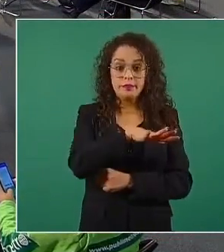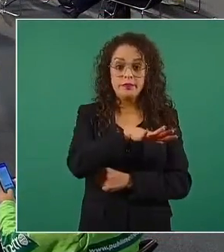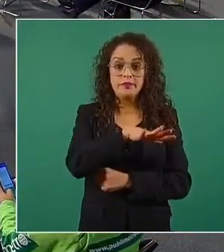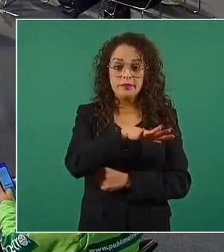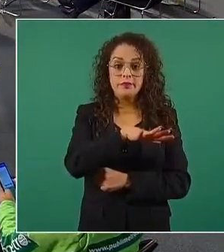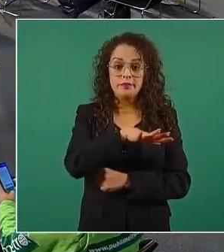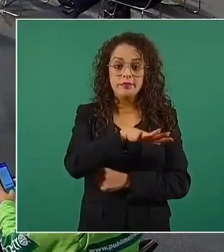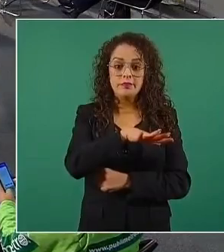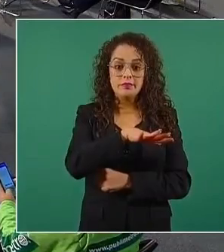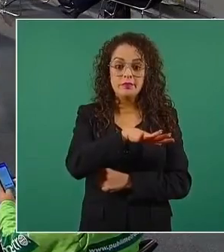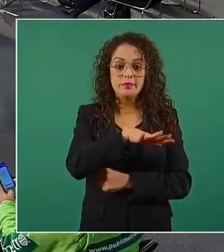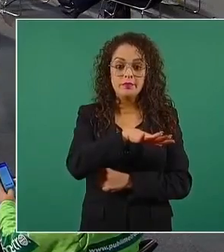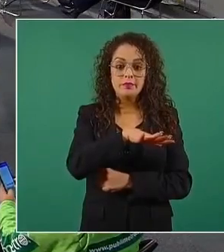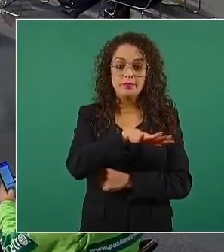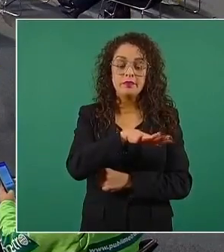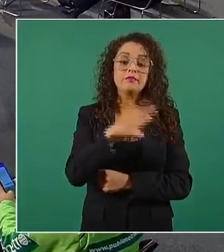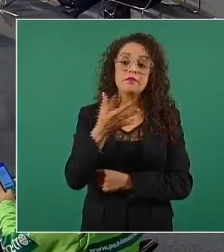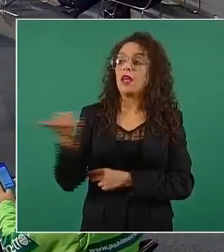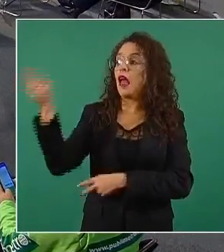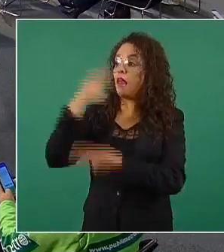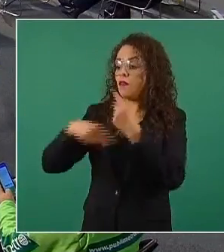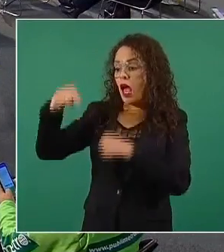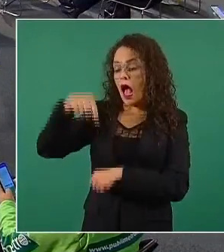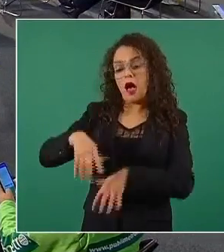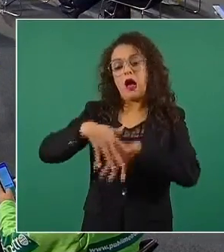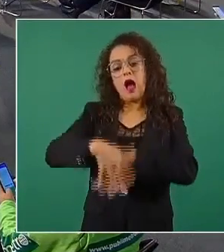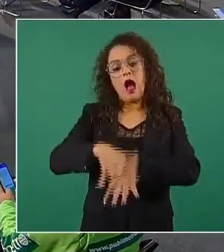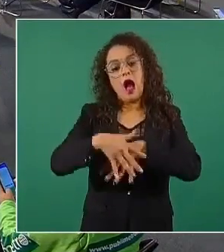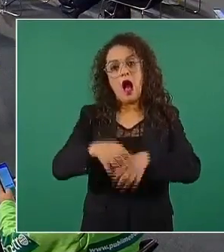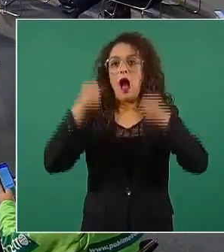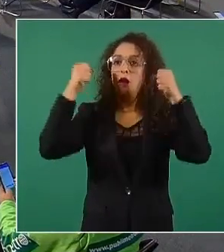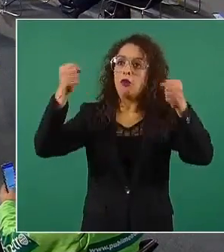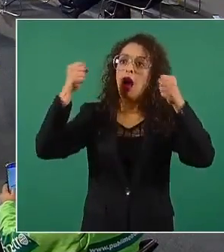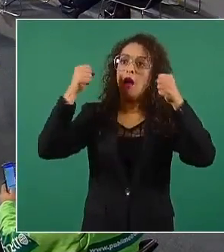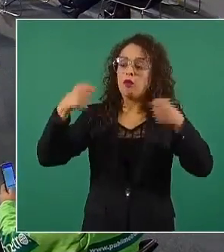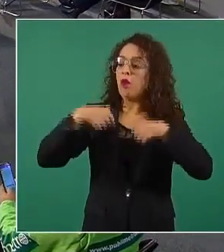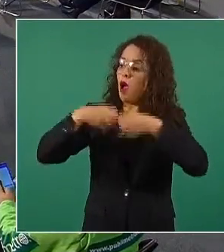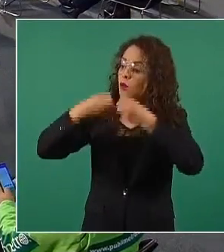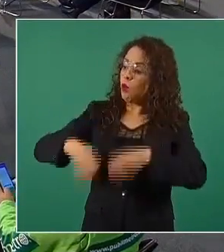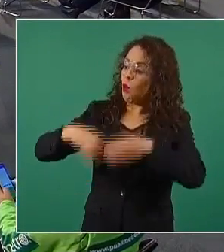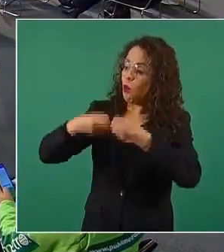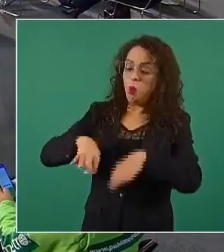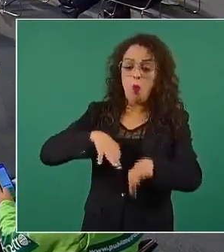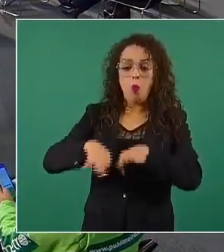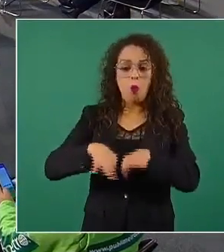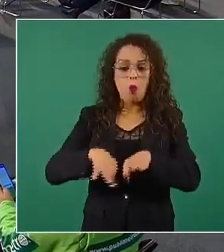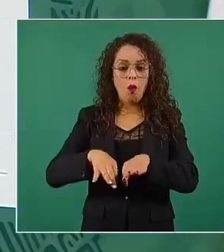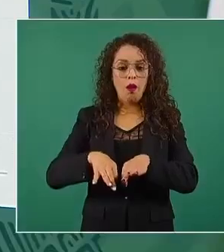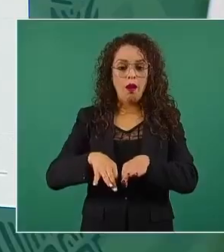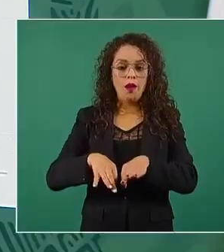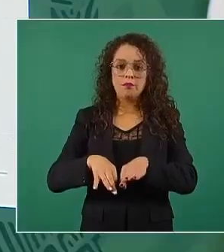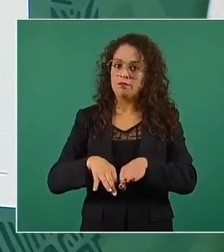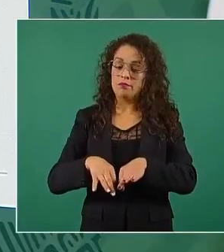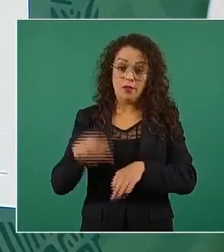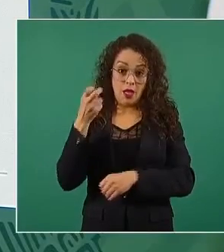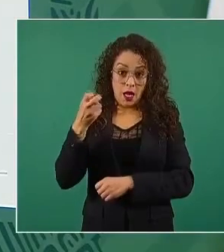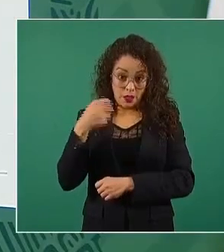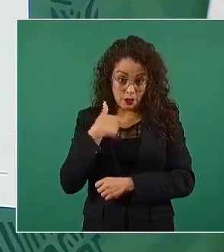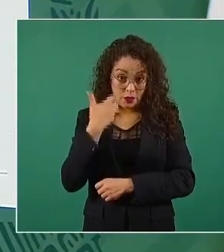ayer vienen, se manifiestan y dicen nos están dejando sin empleo y todo. No, ese es el